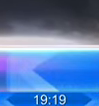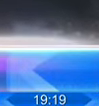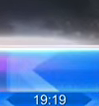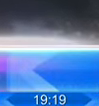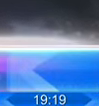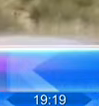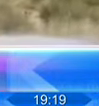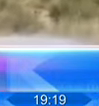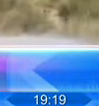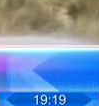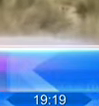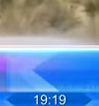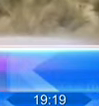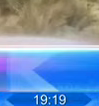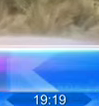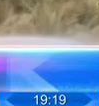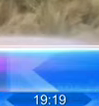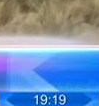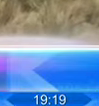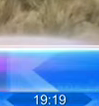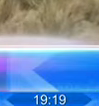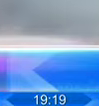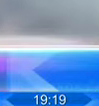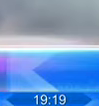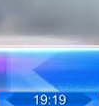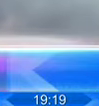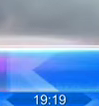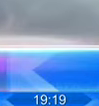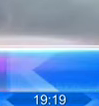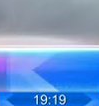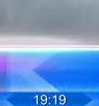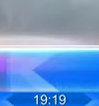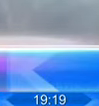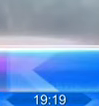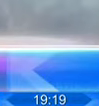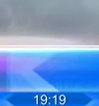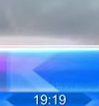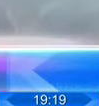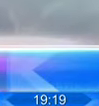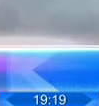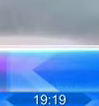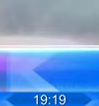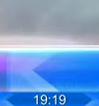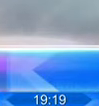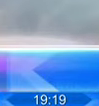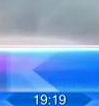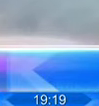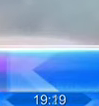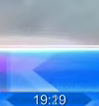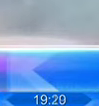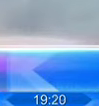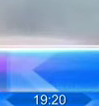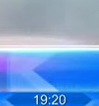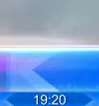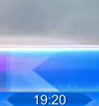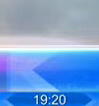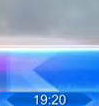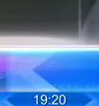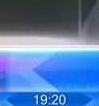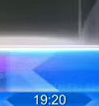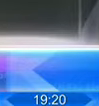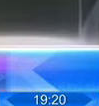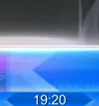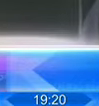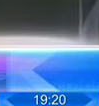del cerro, que está siendo controlado por una cuadrilla. El segundo, al sur oriente, es el que preocupa a los miembros de la Casaca Roja.